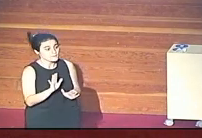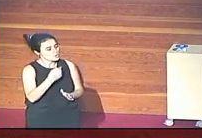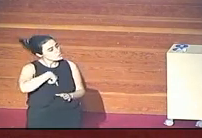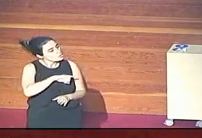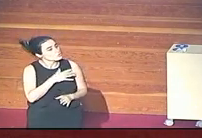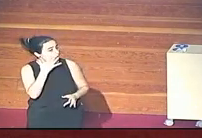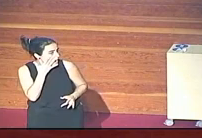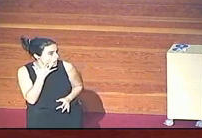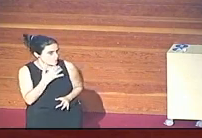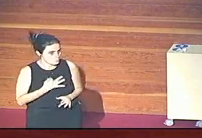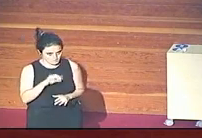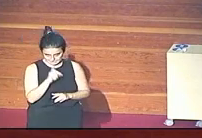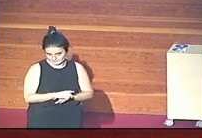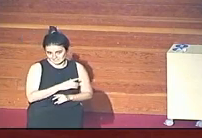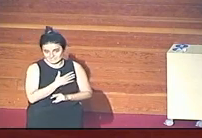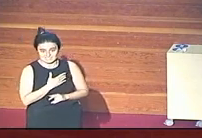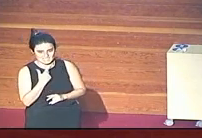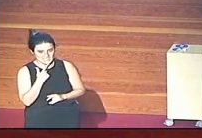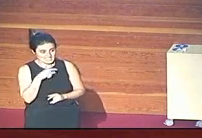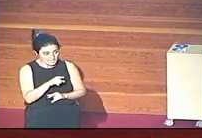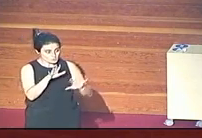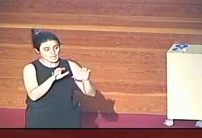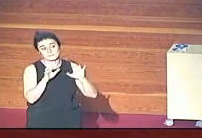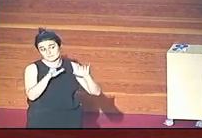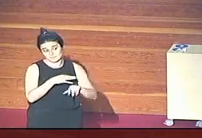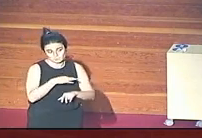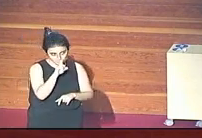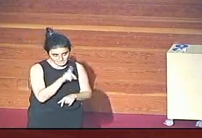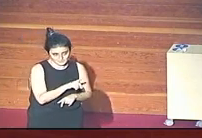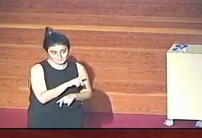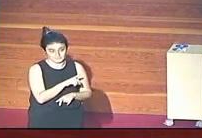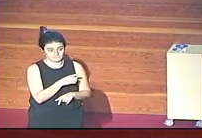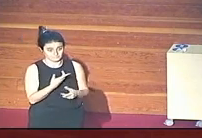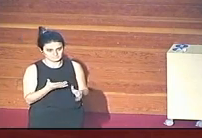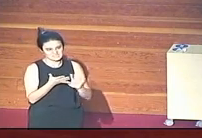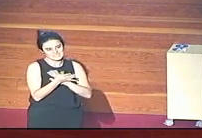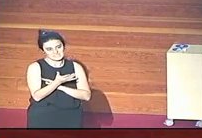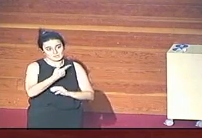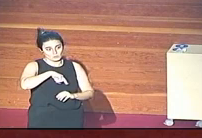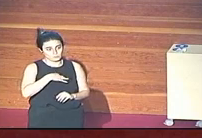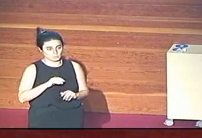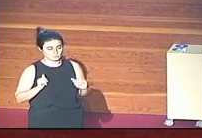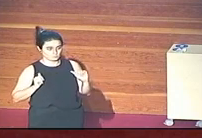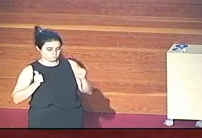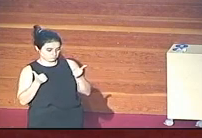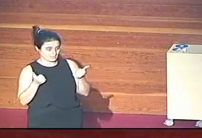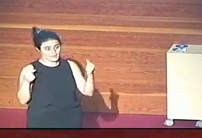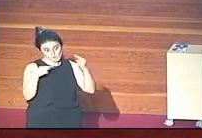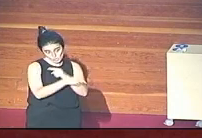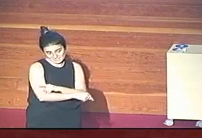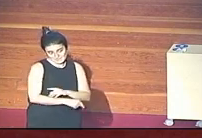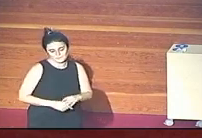yo creo que que también podemos aprender a eso y podemos empezar a hacer hacer lo contrario